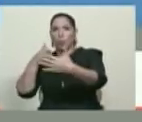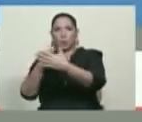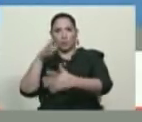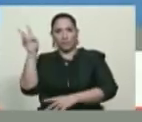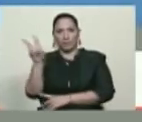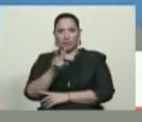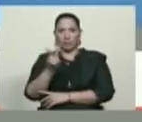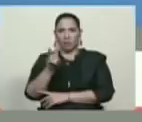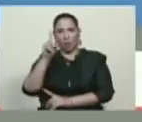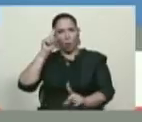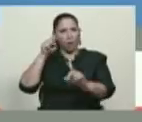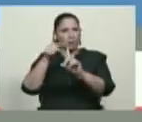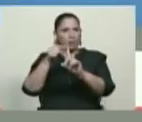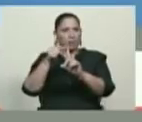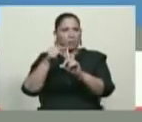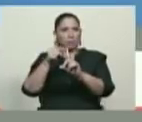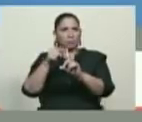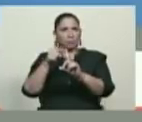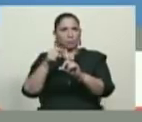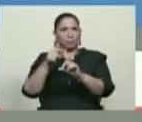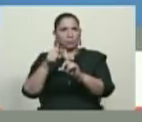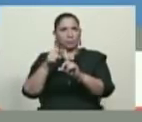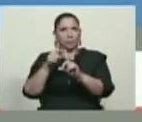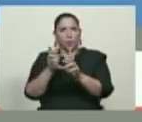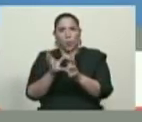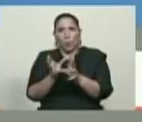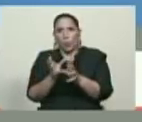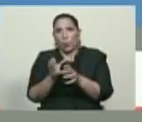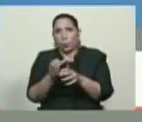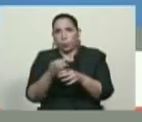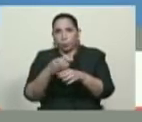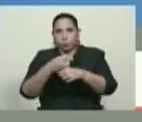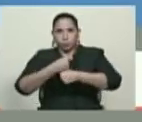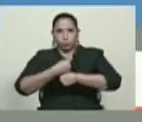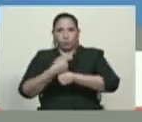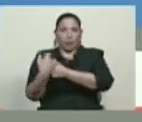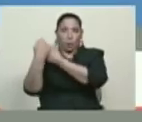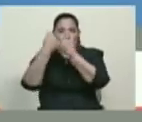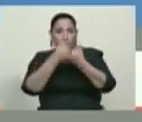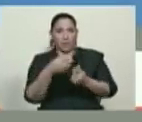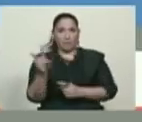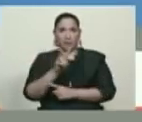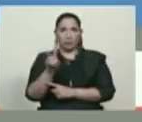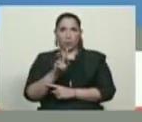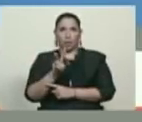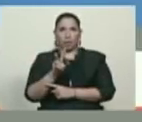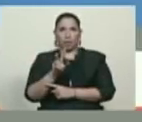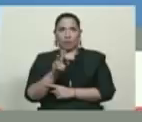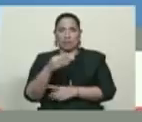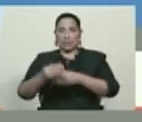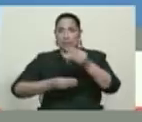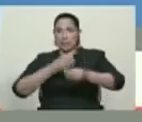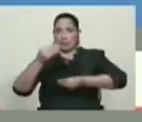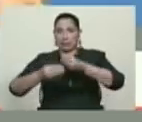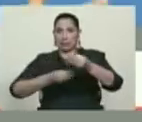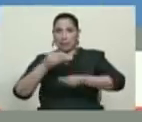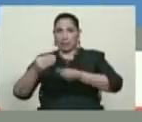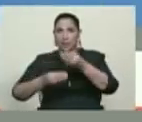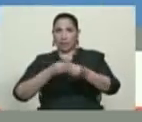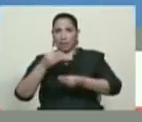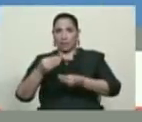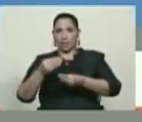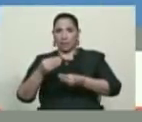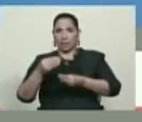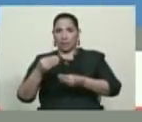es ahorcar la economía venezolana y forzar con este tipo de